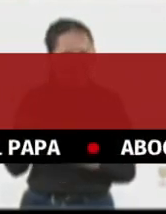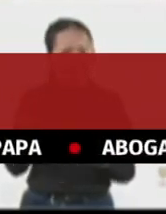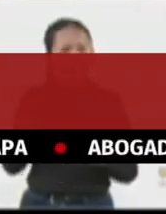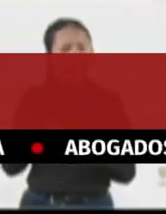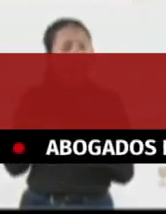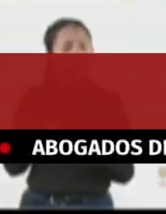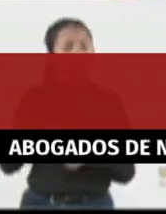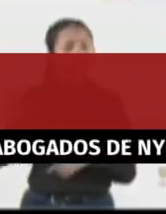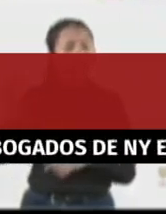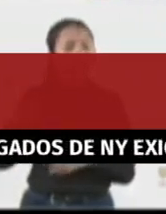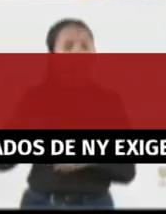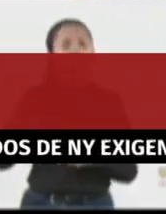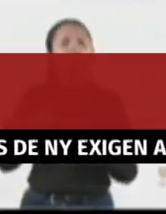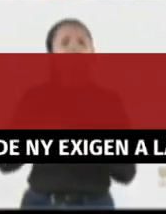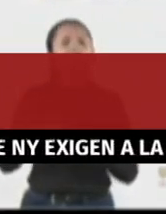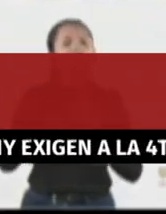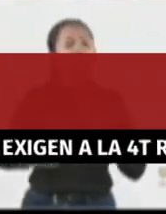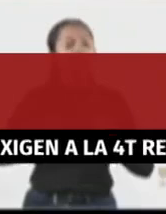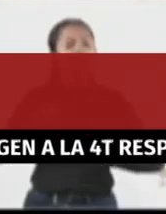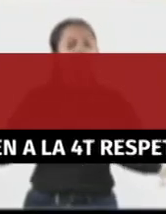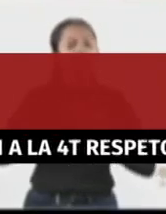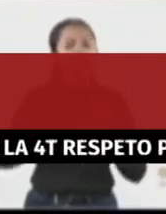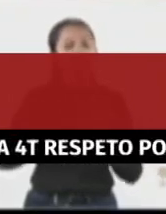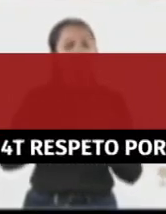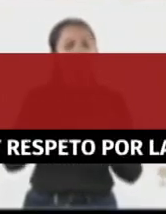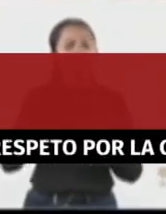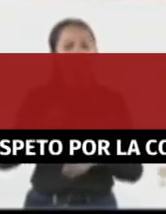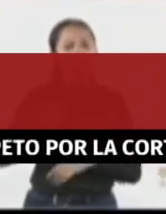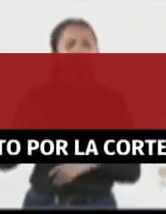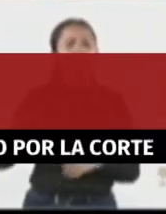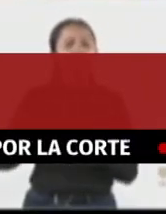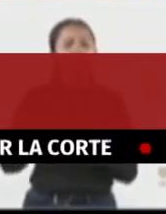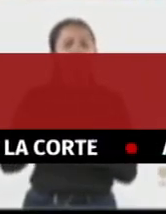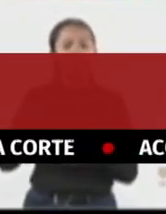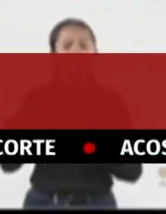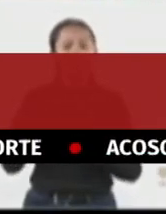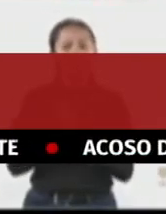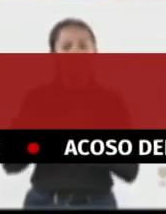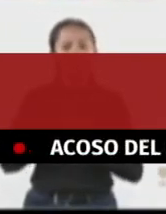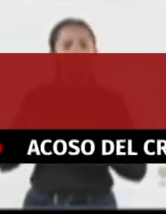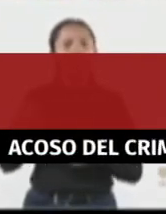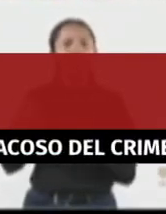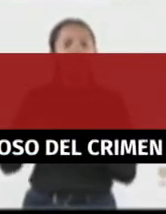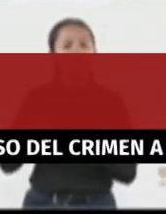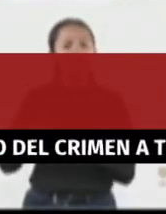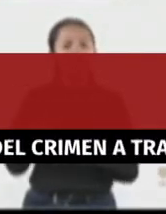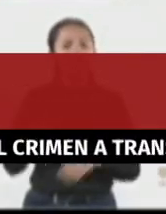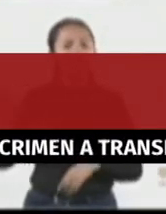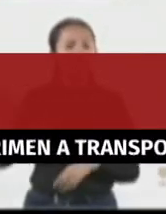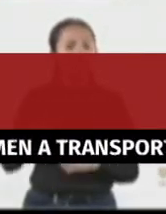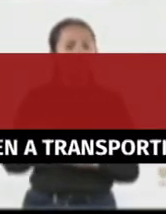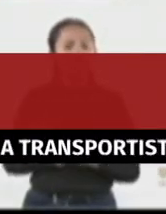¿Quién de aquí quiere ser bailarina? Música. ¿Qué más?